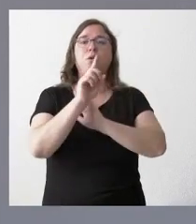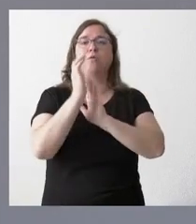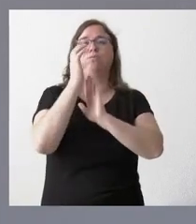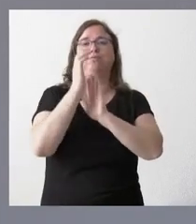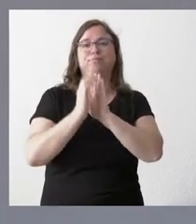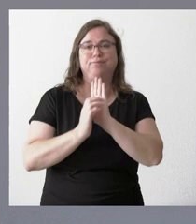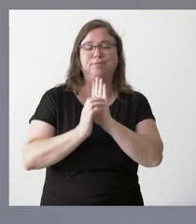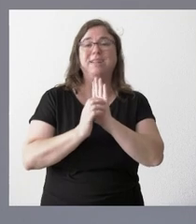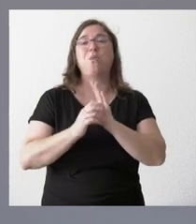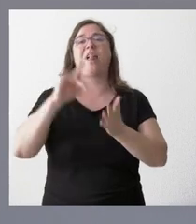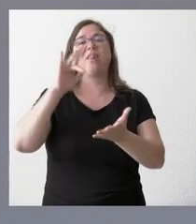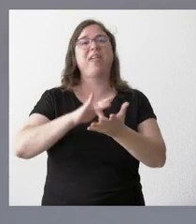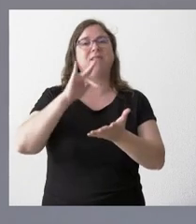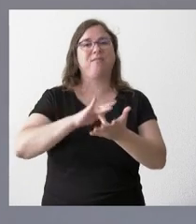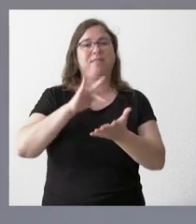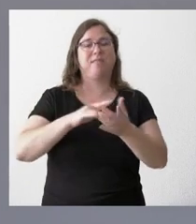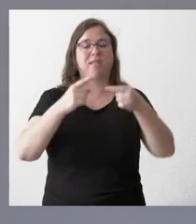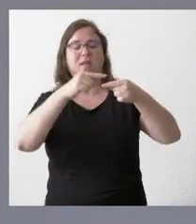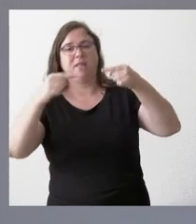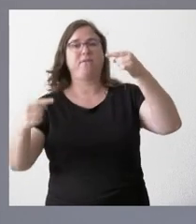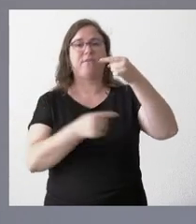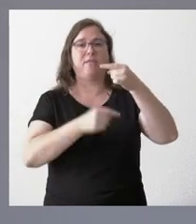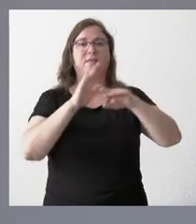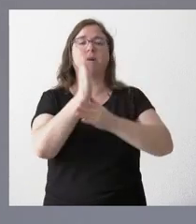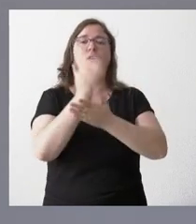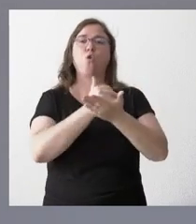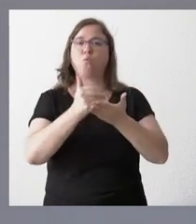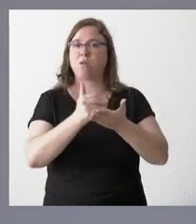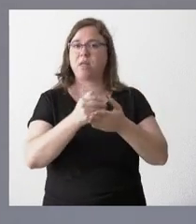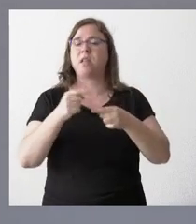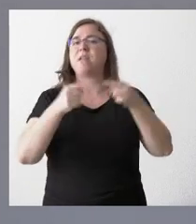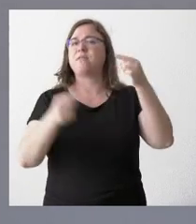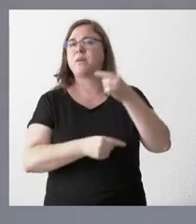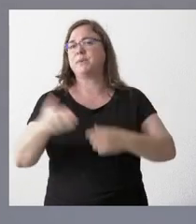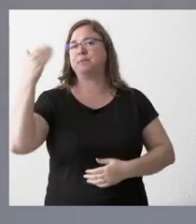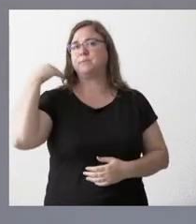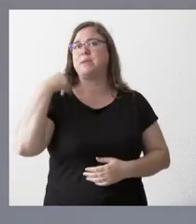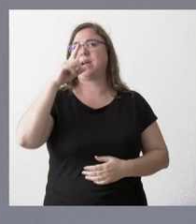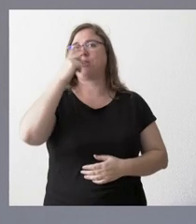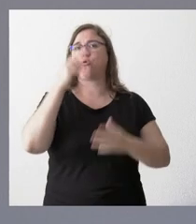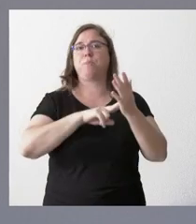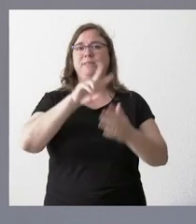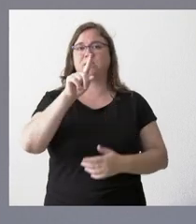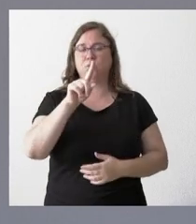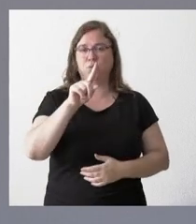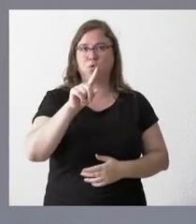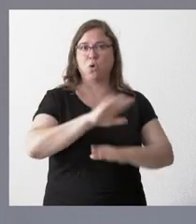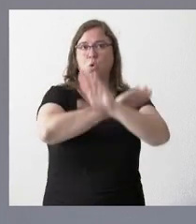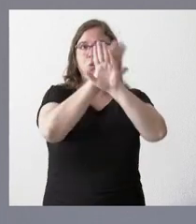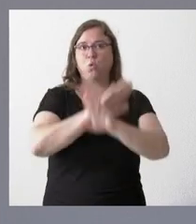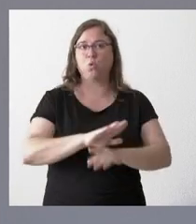del déficit asignado a las comunidades autónomas. El déficit asignado a las comunidades autónomas fue para el año 21, el último año cerrado,